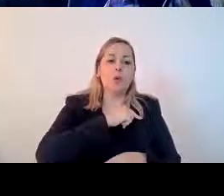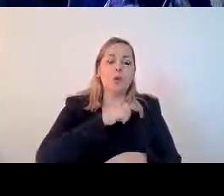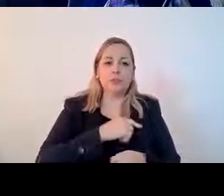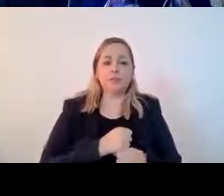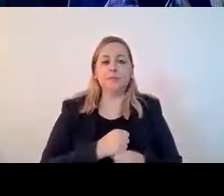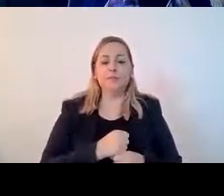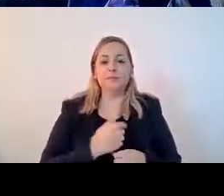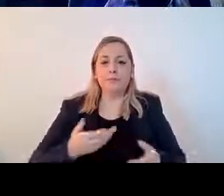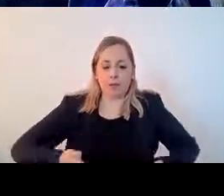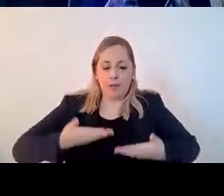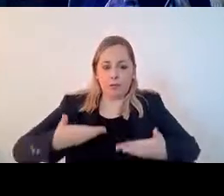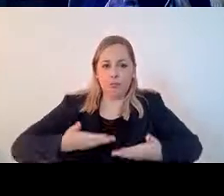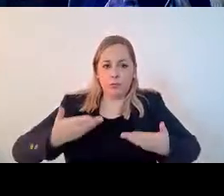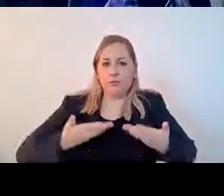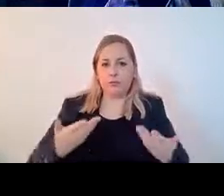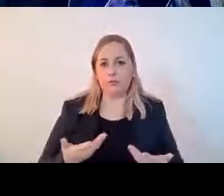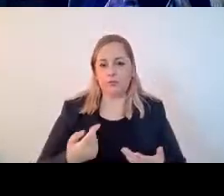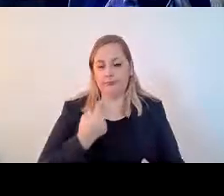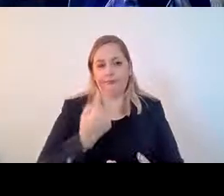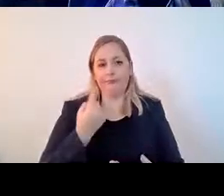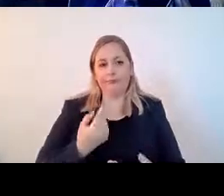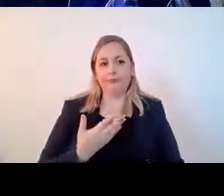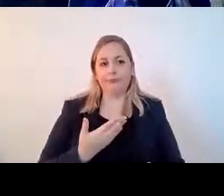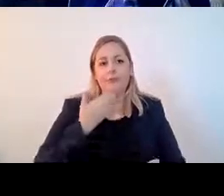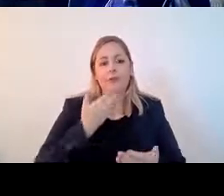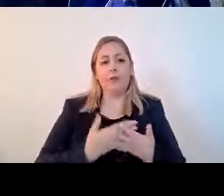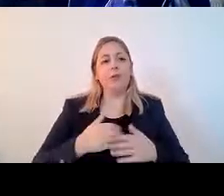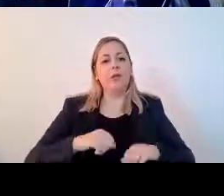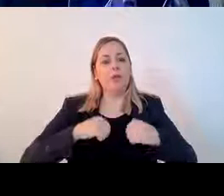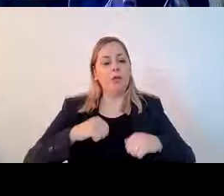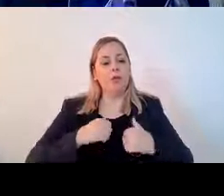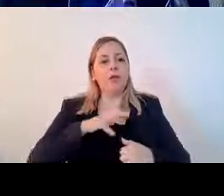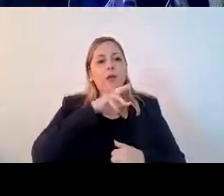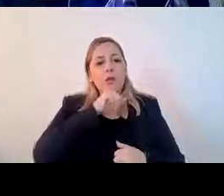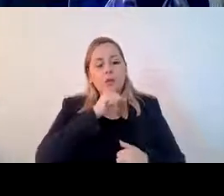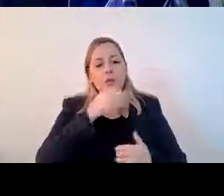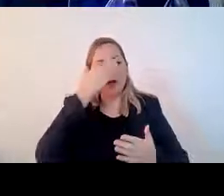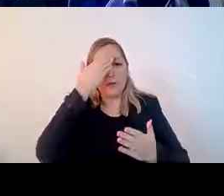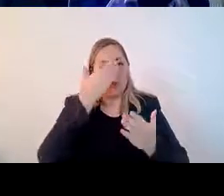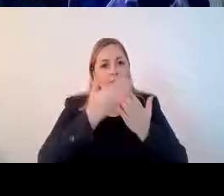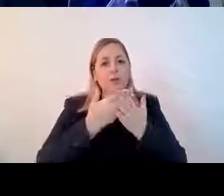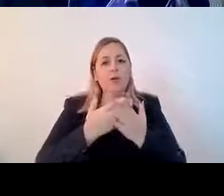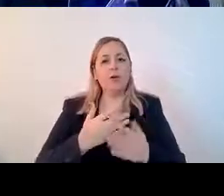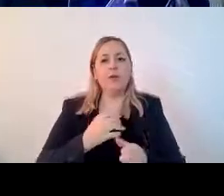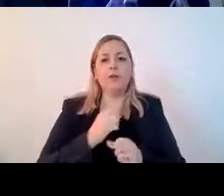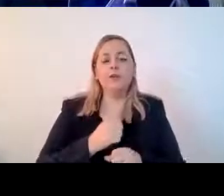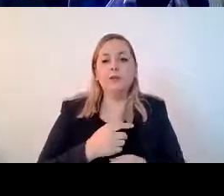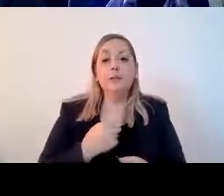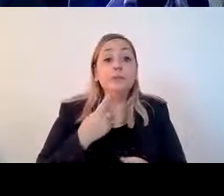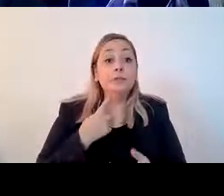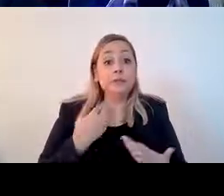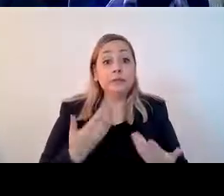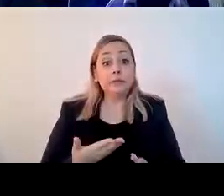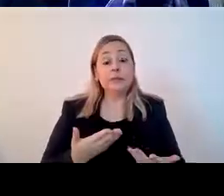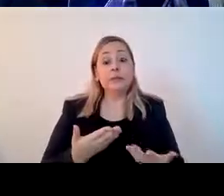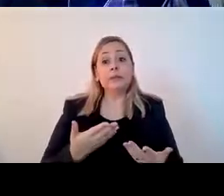la automotivación. Cuando un joven o adulto se enfrenta a tareas poco interesantes, se desmotiva y deja la labor